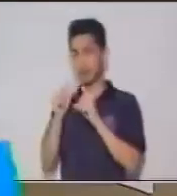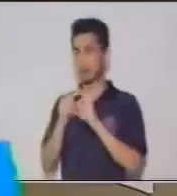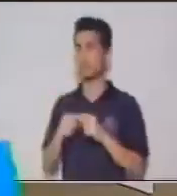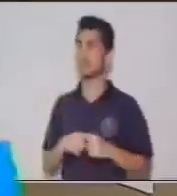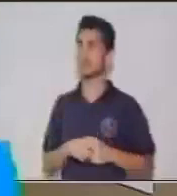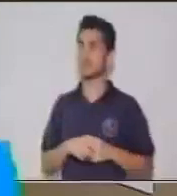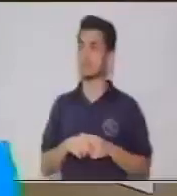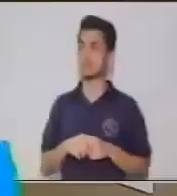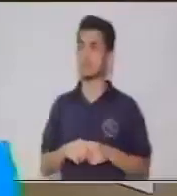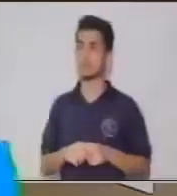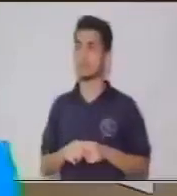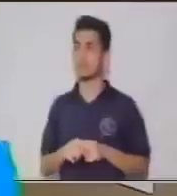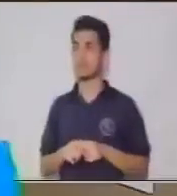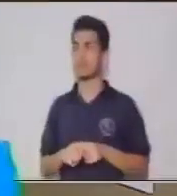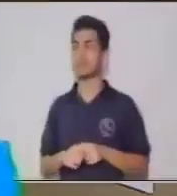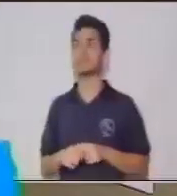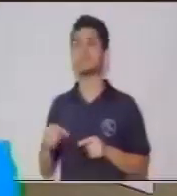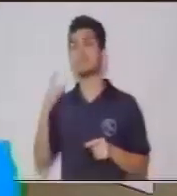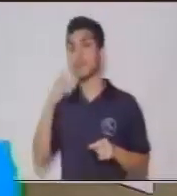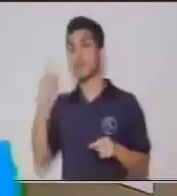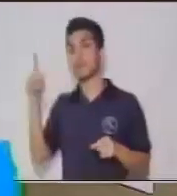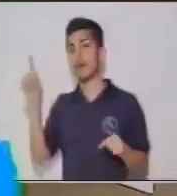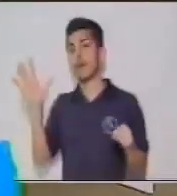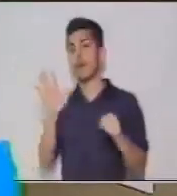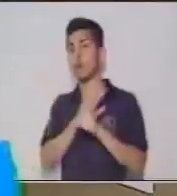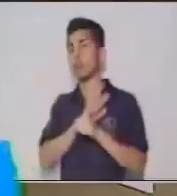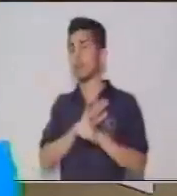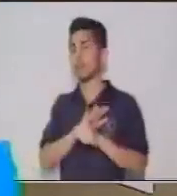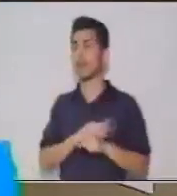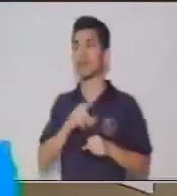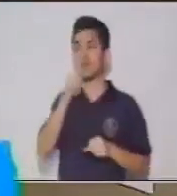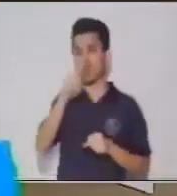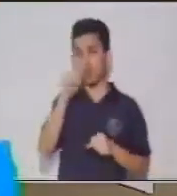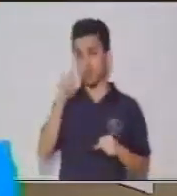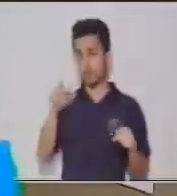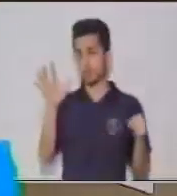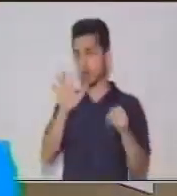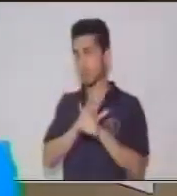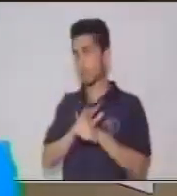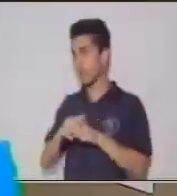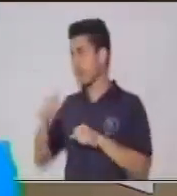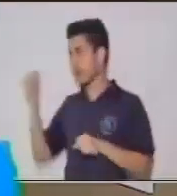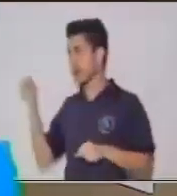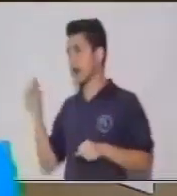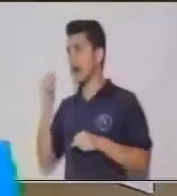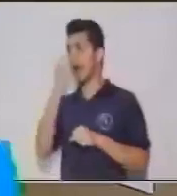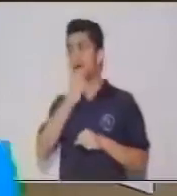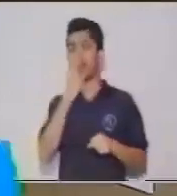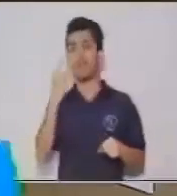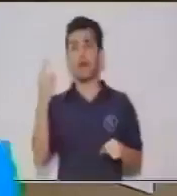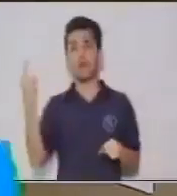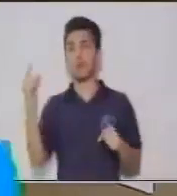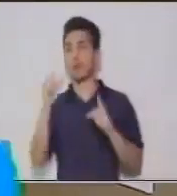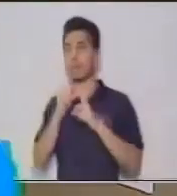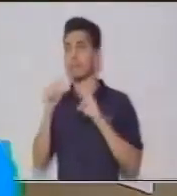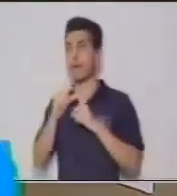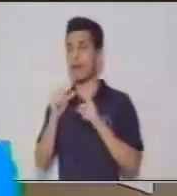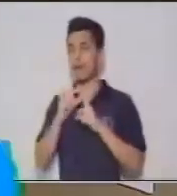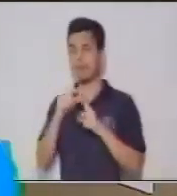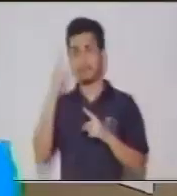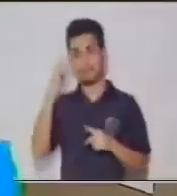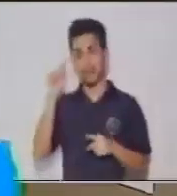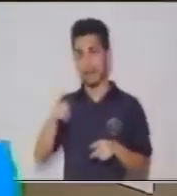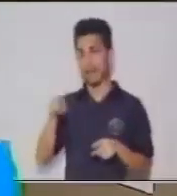Entonces, aquí es de completarlo. Usted va a completar cada una de las palabras que se encuentran